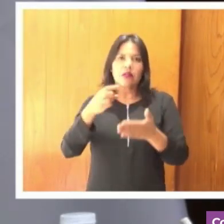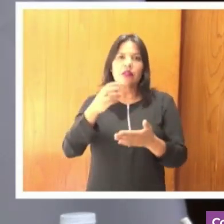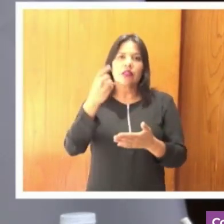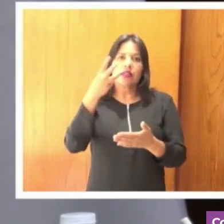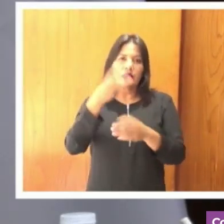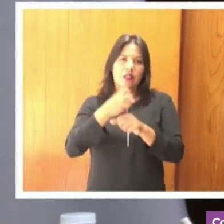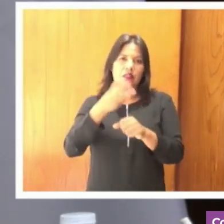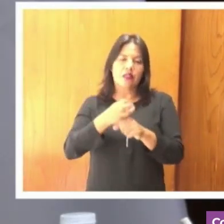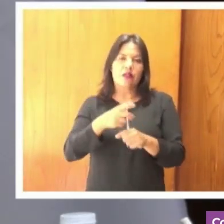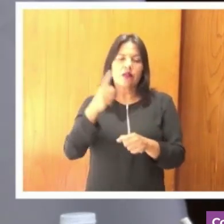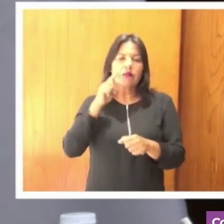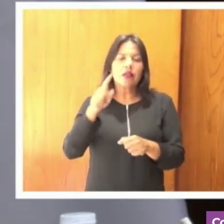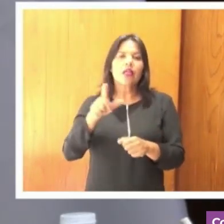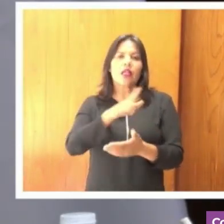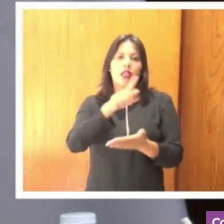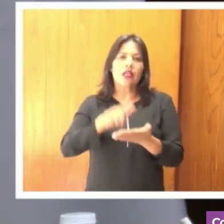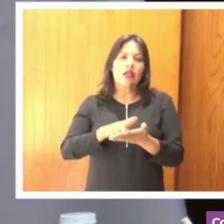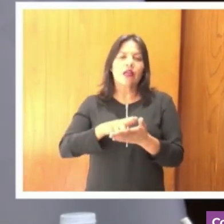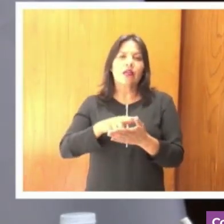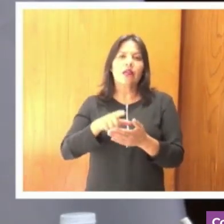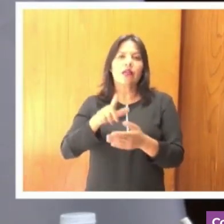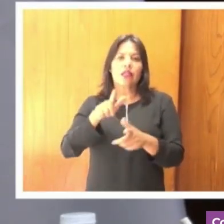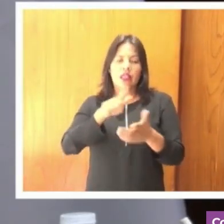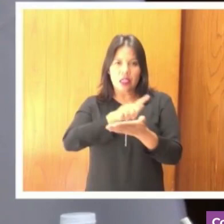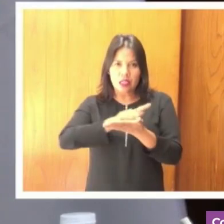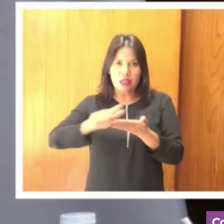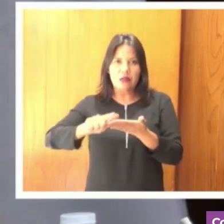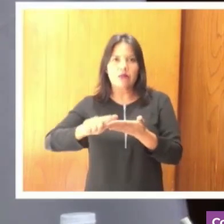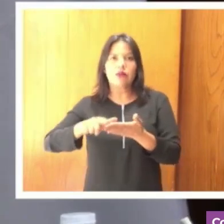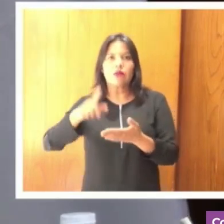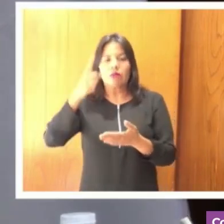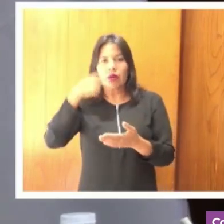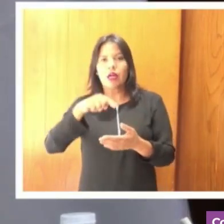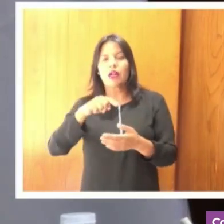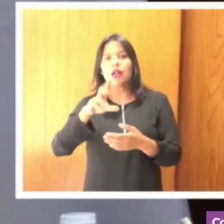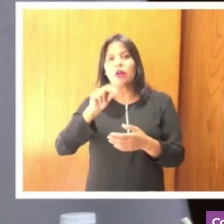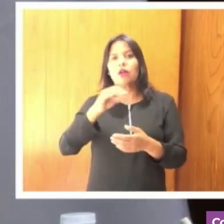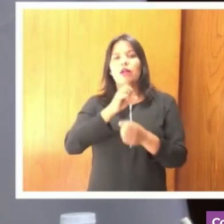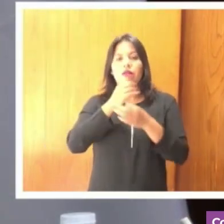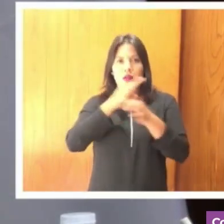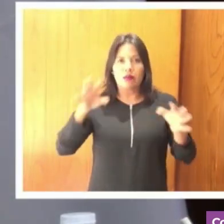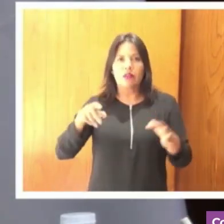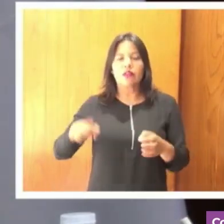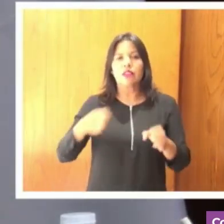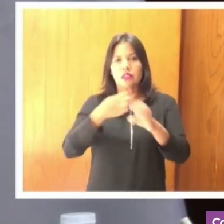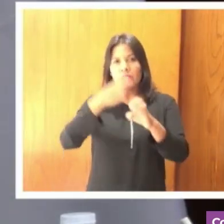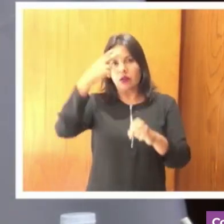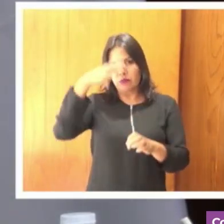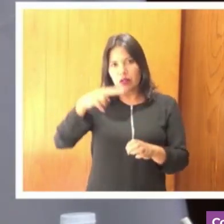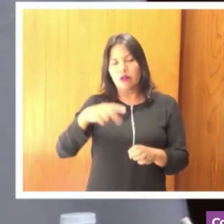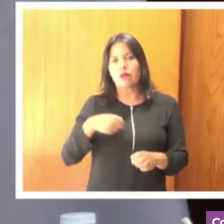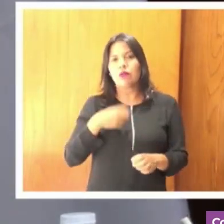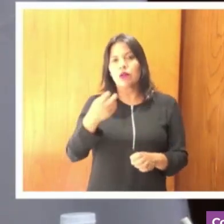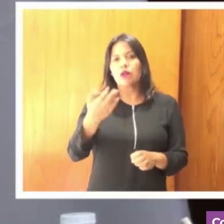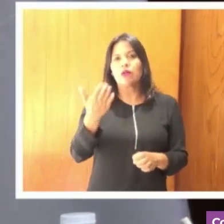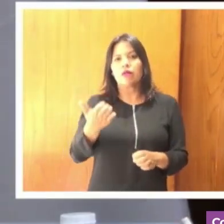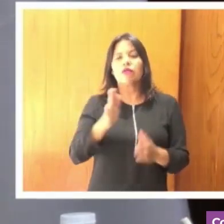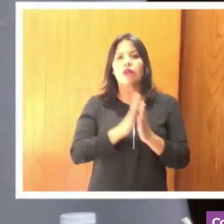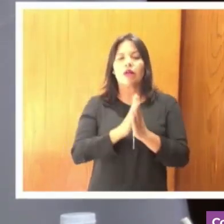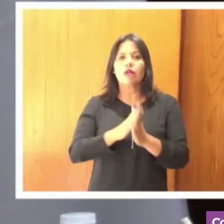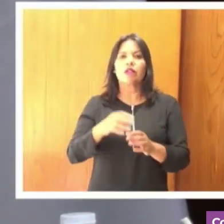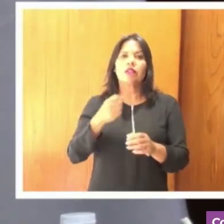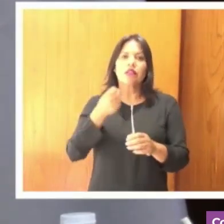Transparencia, Acceso a la Información Pública del Estado de México y sus municipios, por lo cual le pido al secretario que tome la